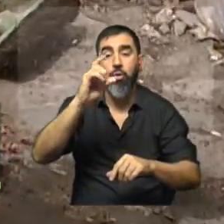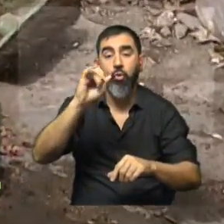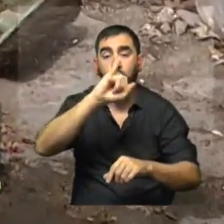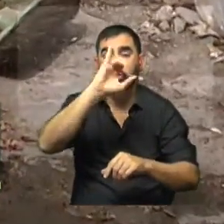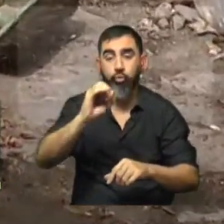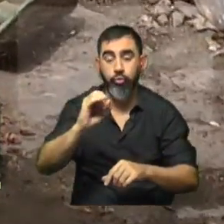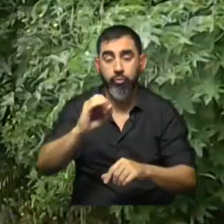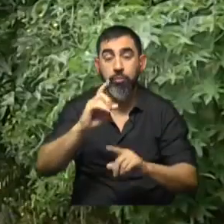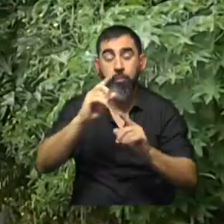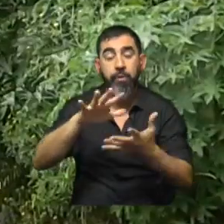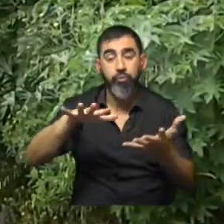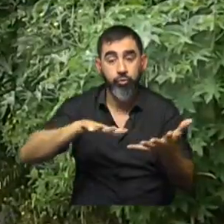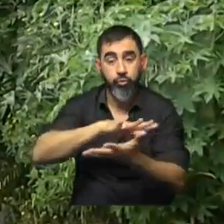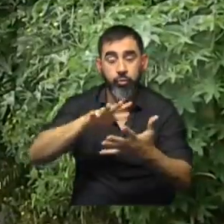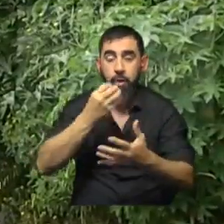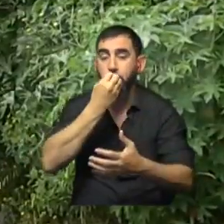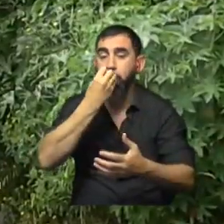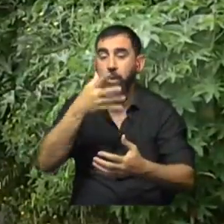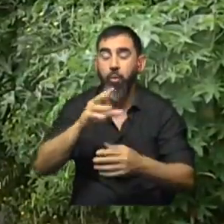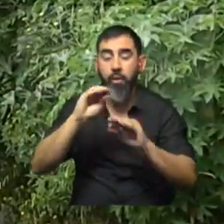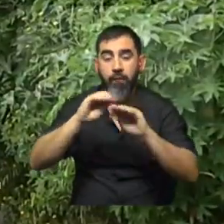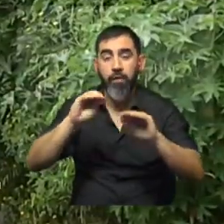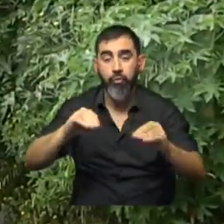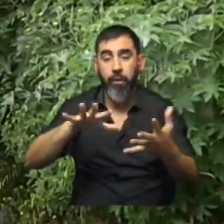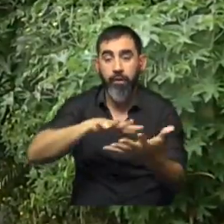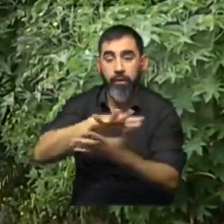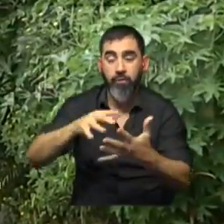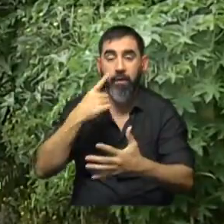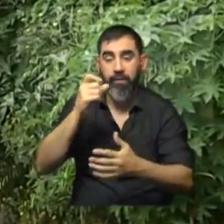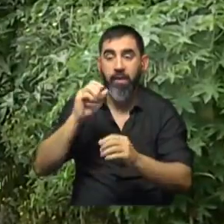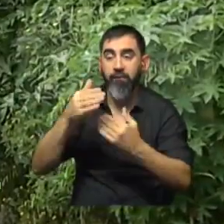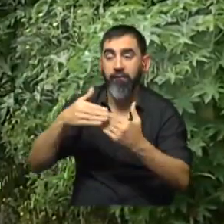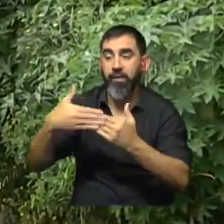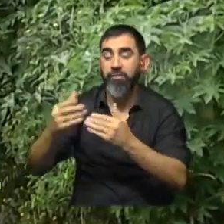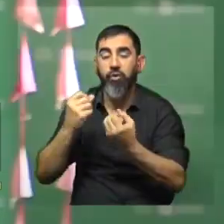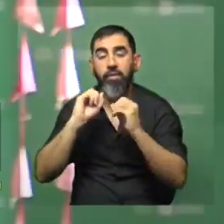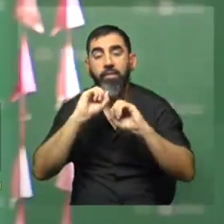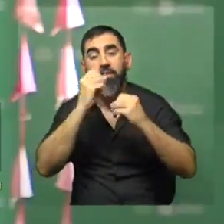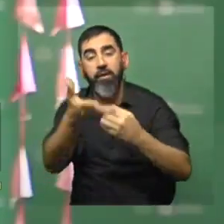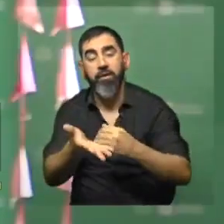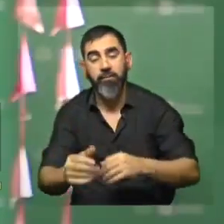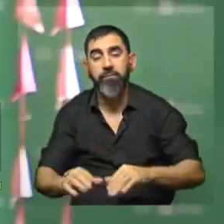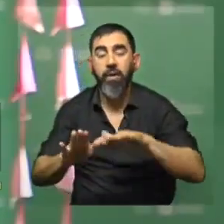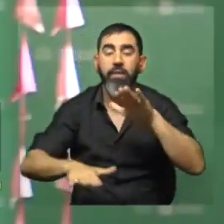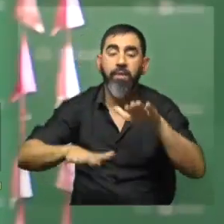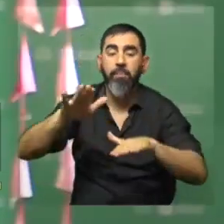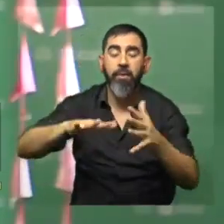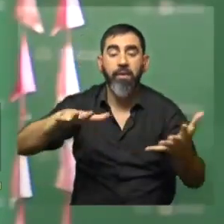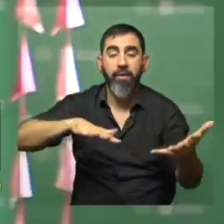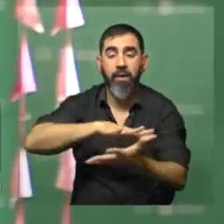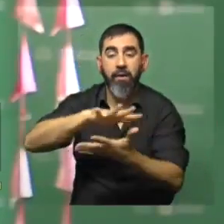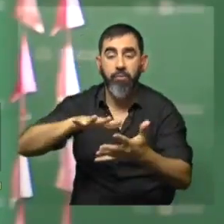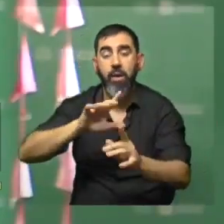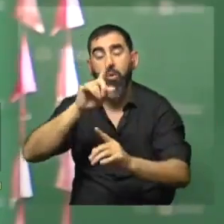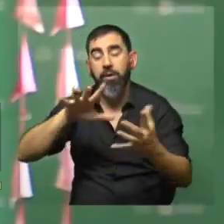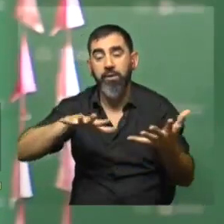También zonas donde se mejora la recolección de la zona para evitar que sean los vecinos los que tiren. Depende muchísimo de las realidades. Hay